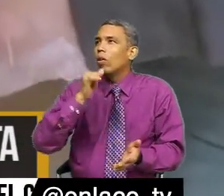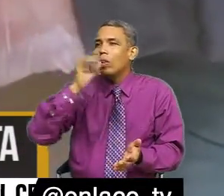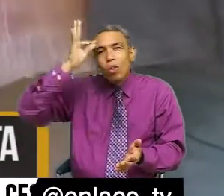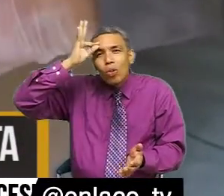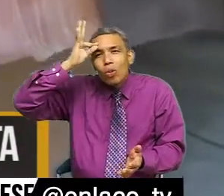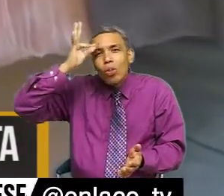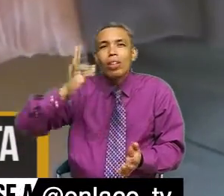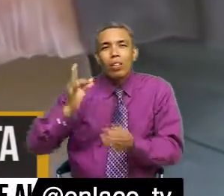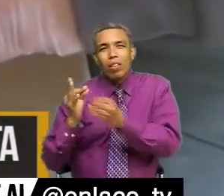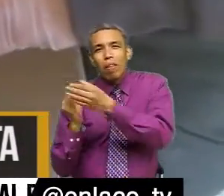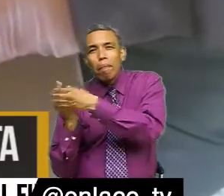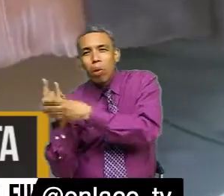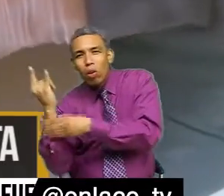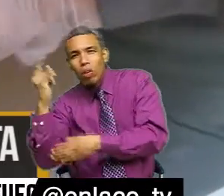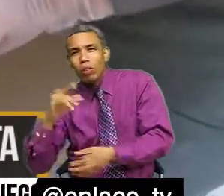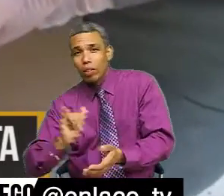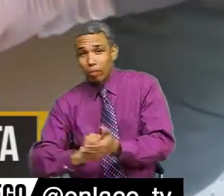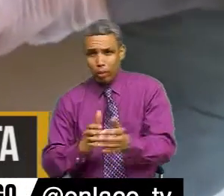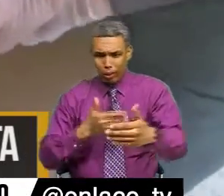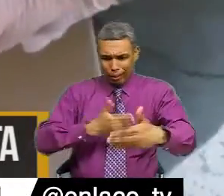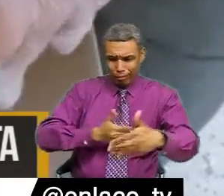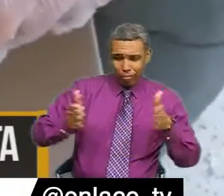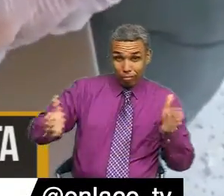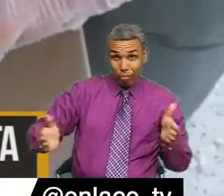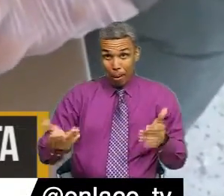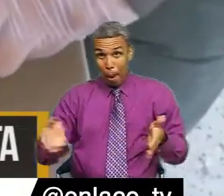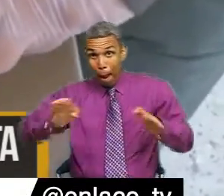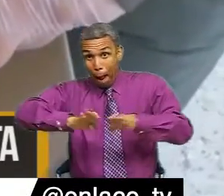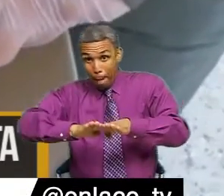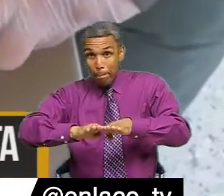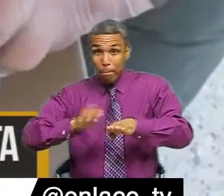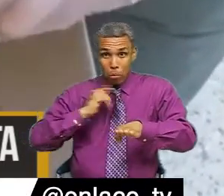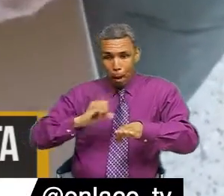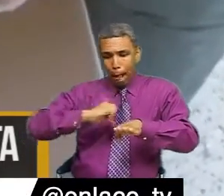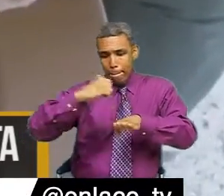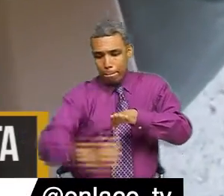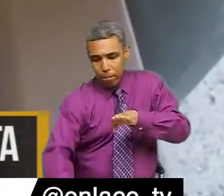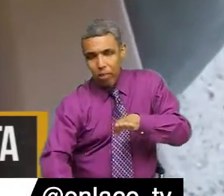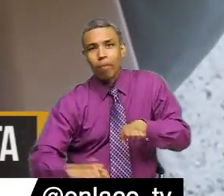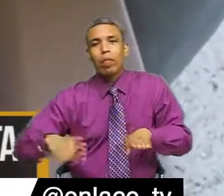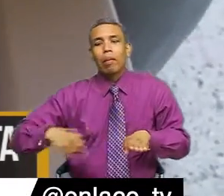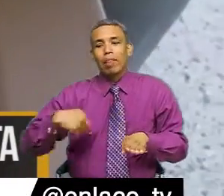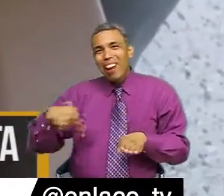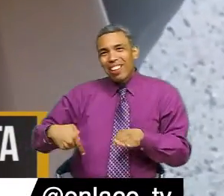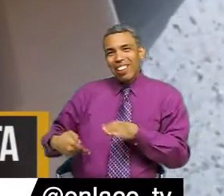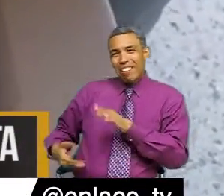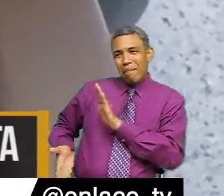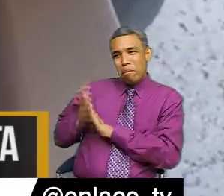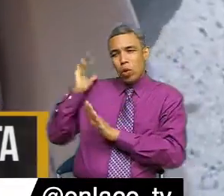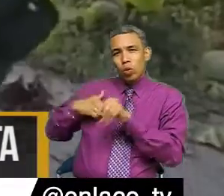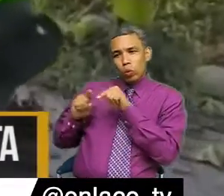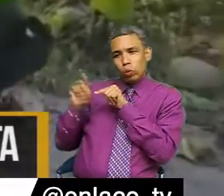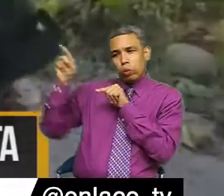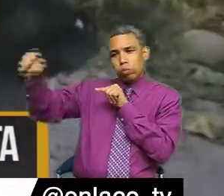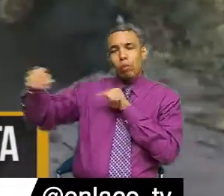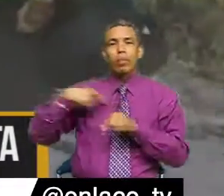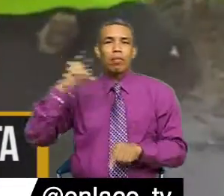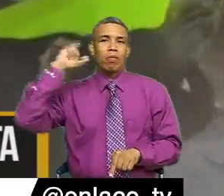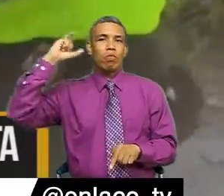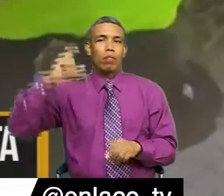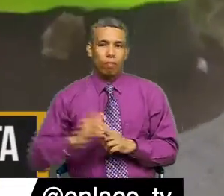Modalidad tipo encomienda, de origen Cali con destino a Cúcuta. Una caja.